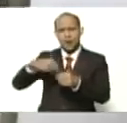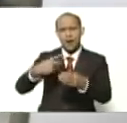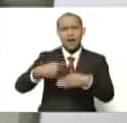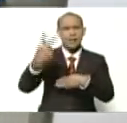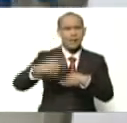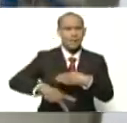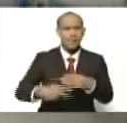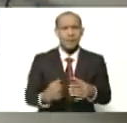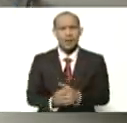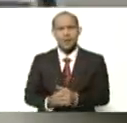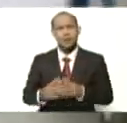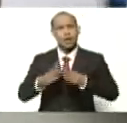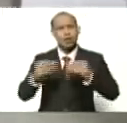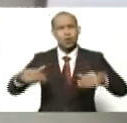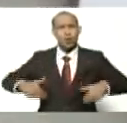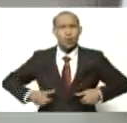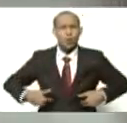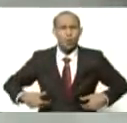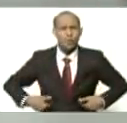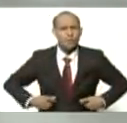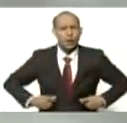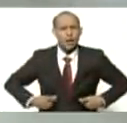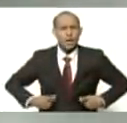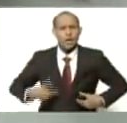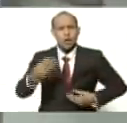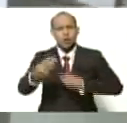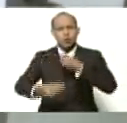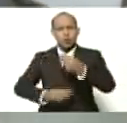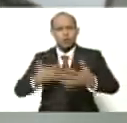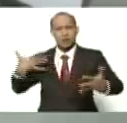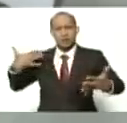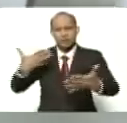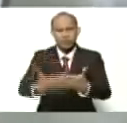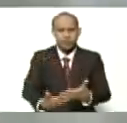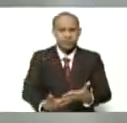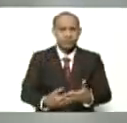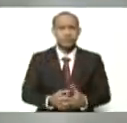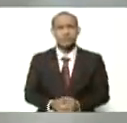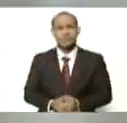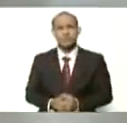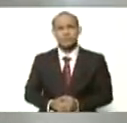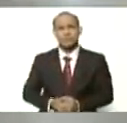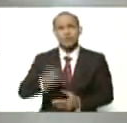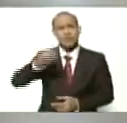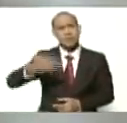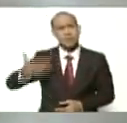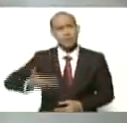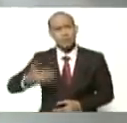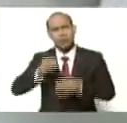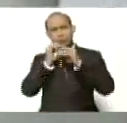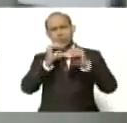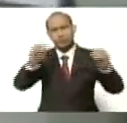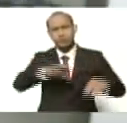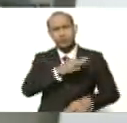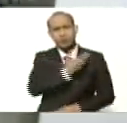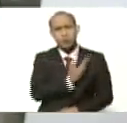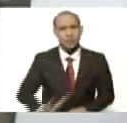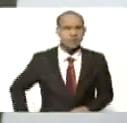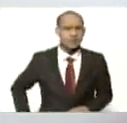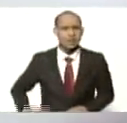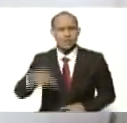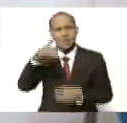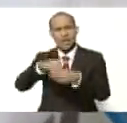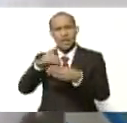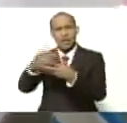y de todo el esfuerzo que hemos estado haciendo es también importante mencionar presidente por los datos que usted nos